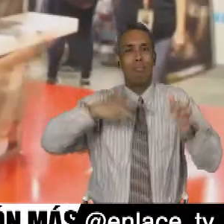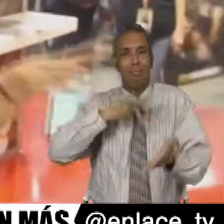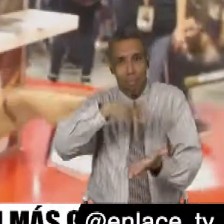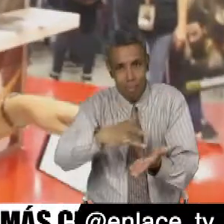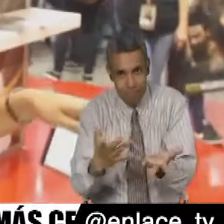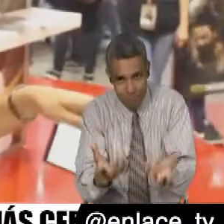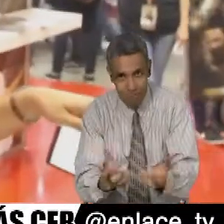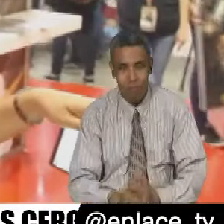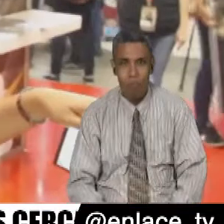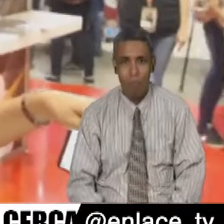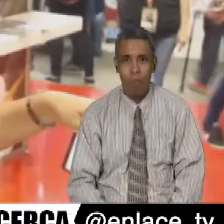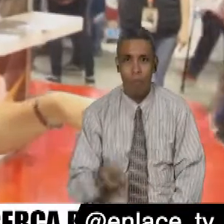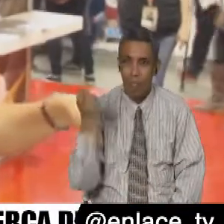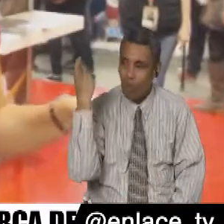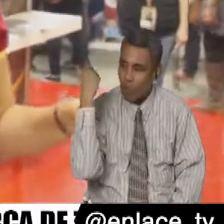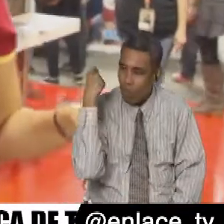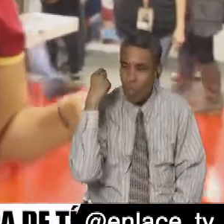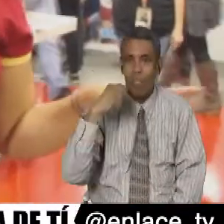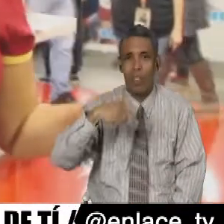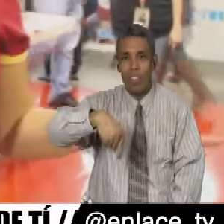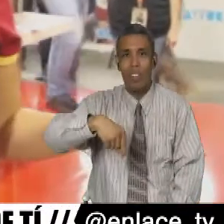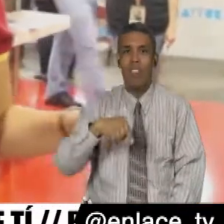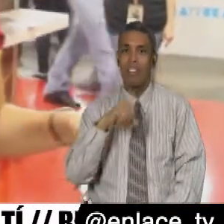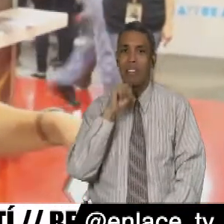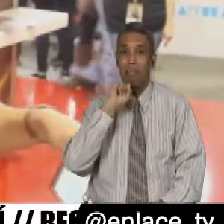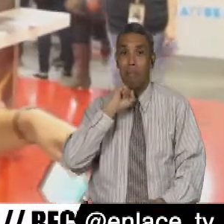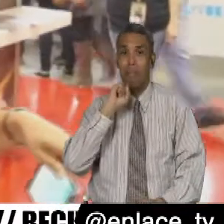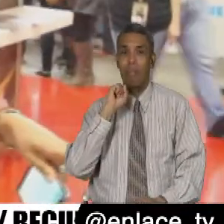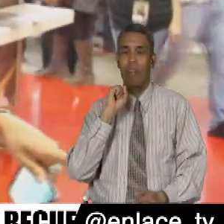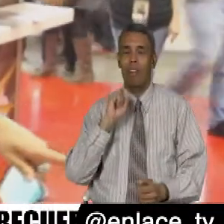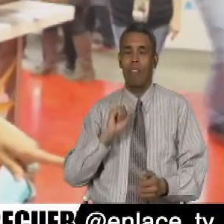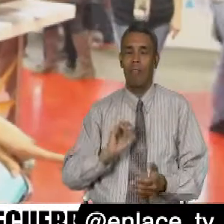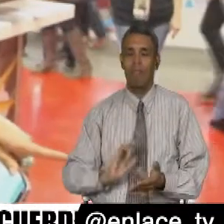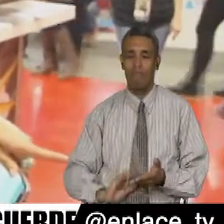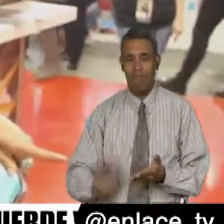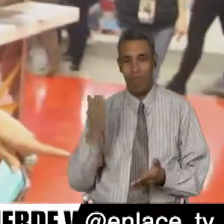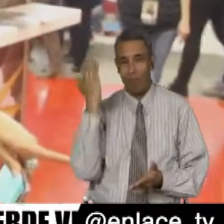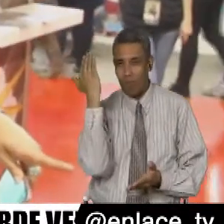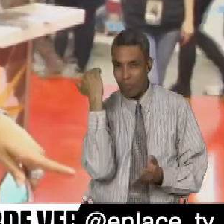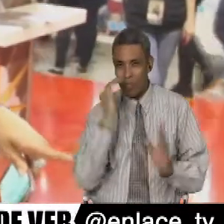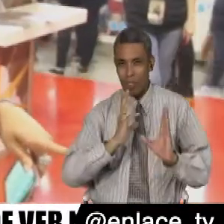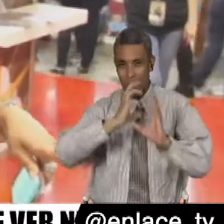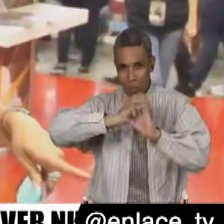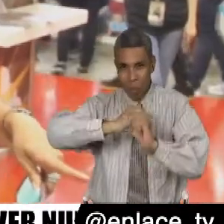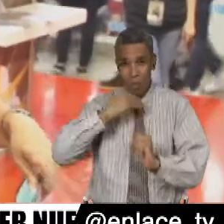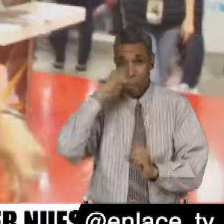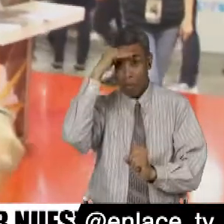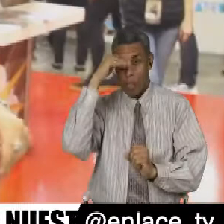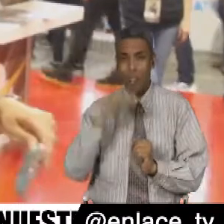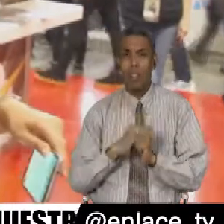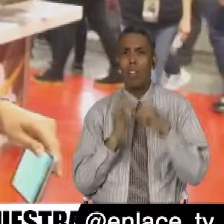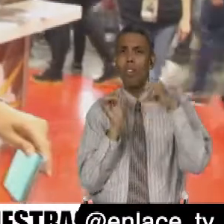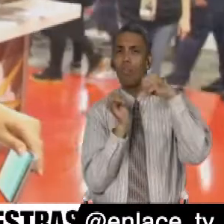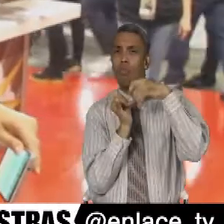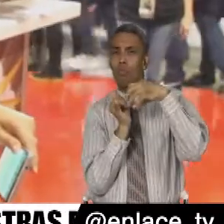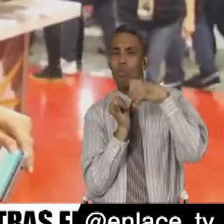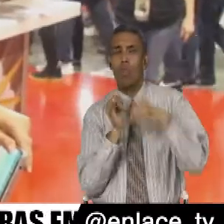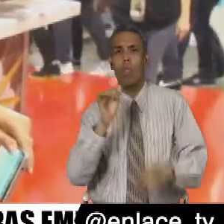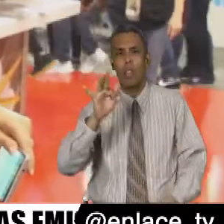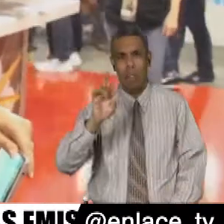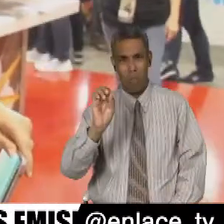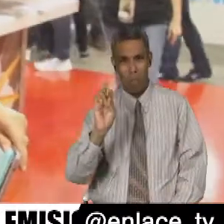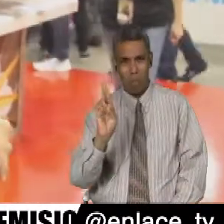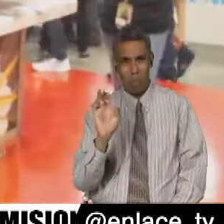hace pocos minutos aquí en la comisión colombia pero anoche también hubo una presentación especial el youtuber droz también causó sensación entre